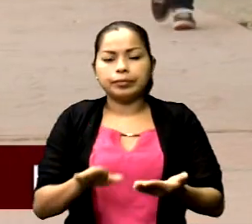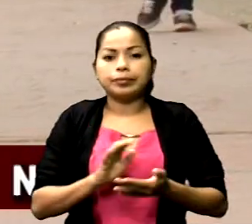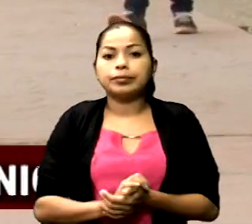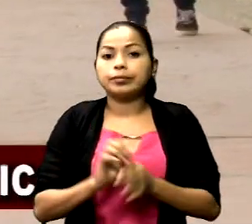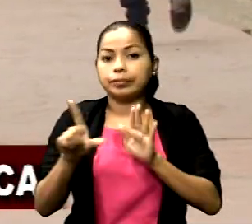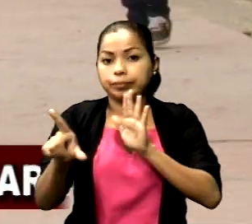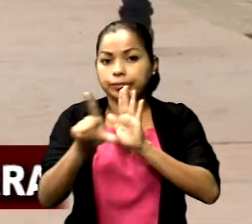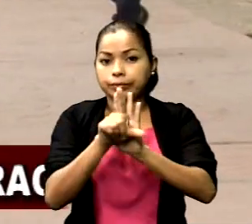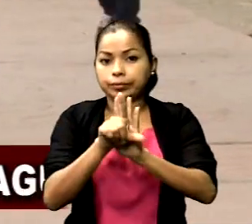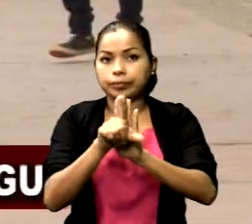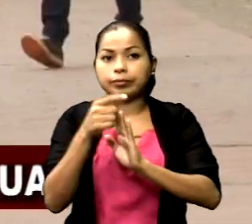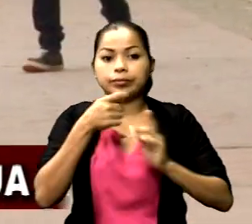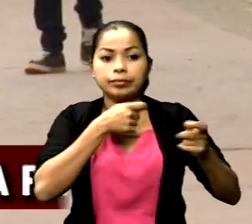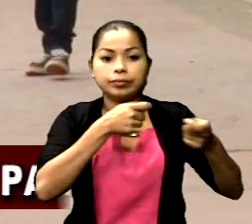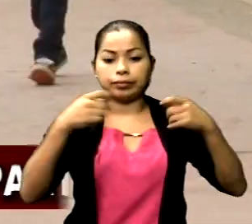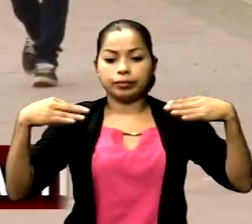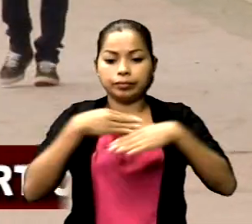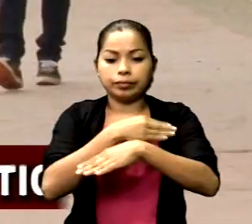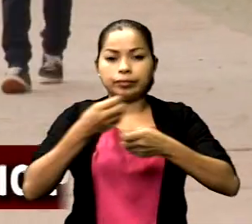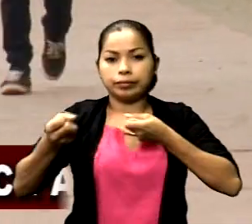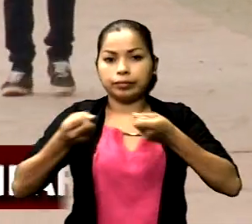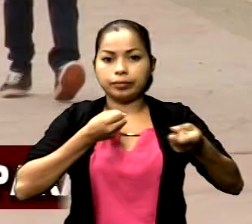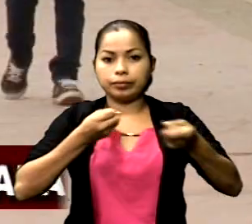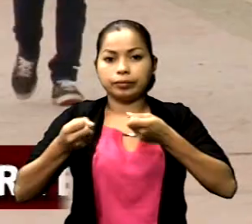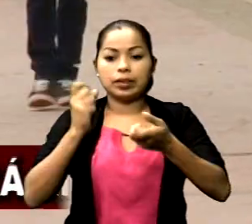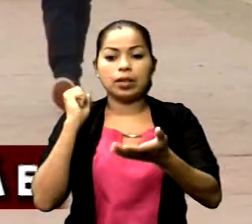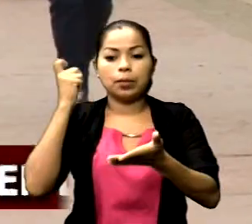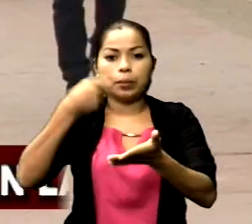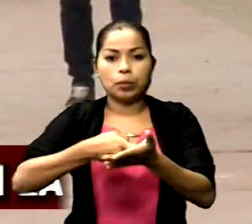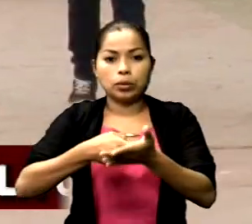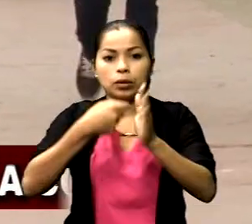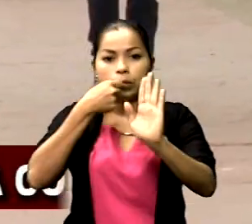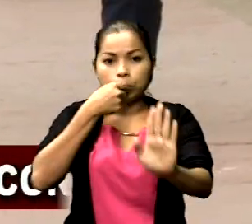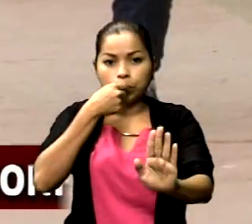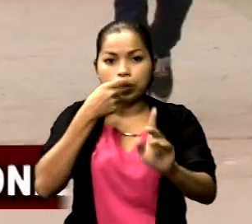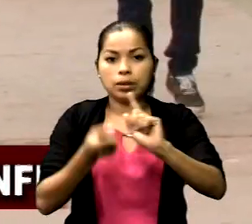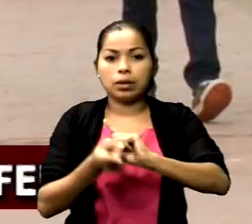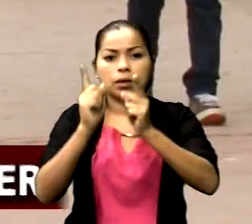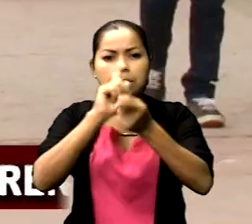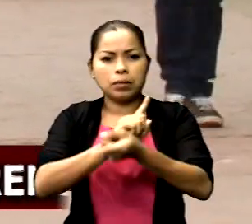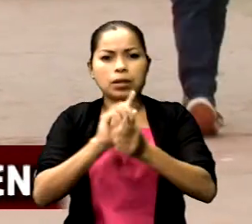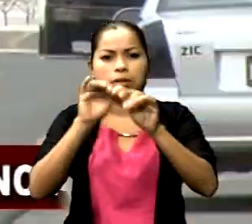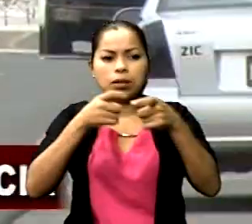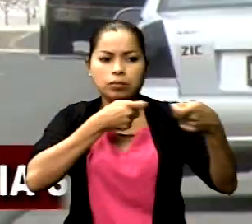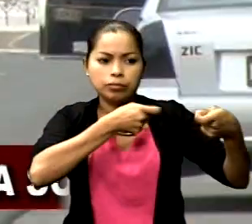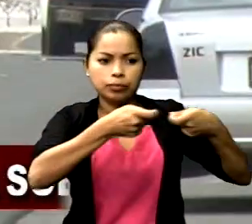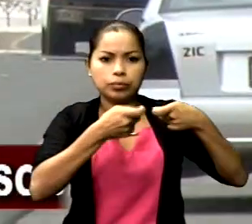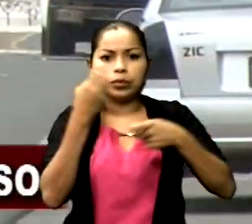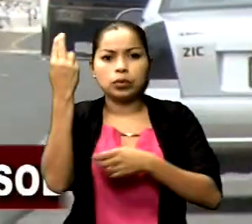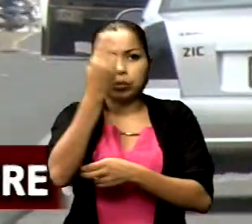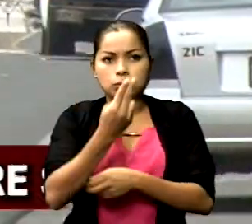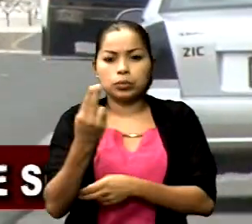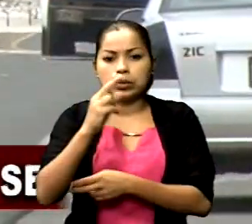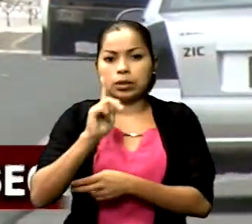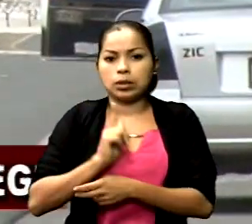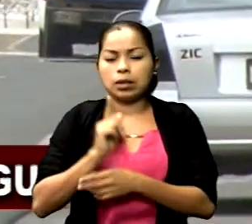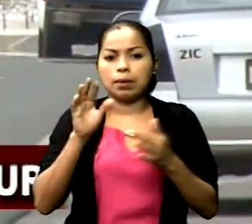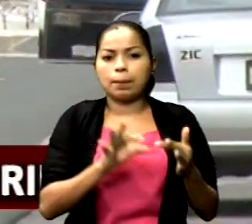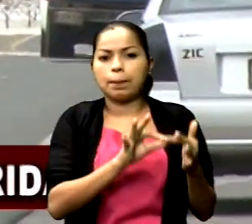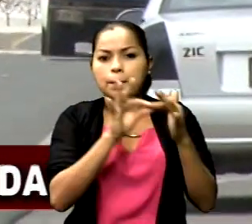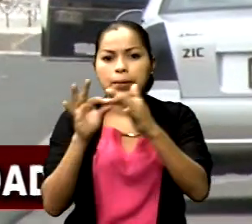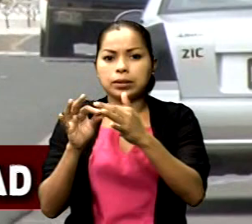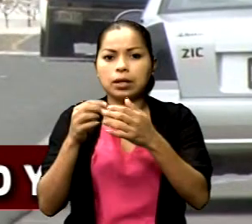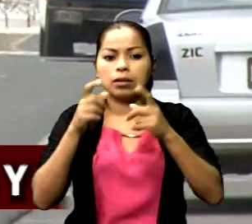La Ley para el Régimen de Circulación Vehicular e Infracciones de Tránsito y sus reformas regula el uso de dispositivos especiales